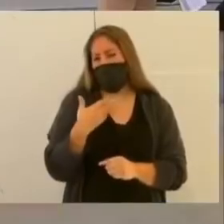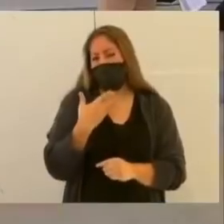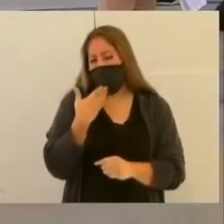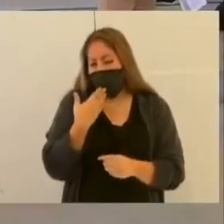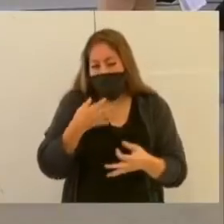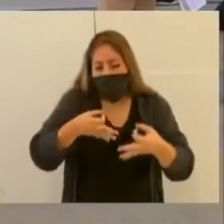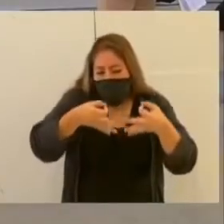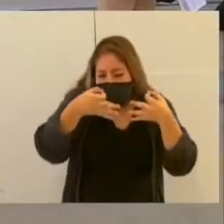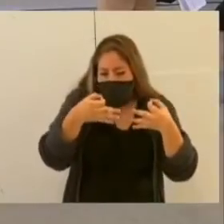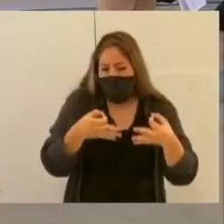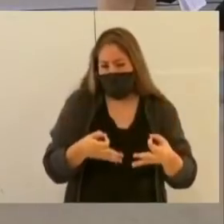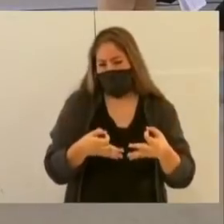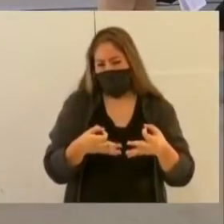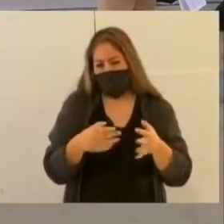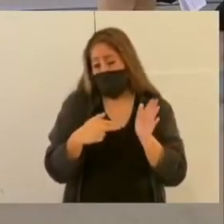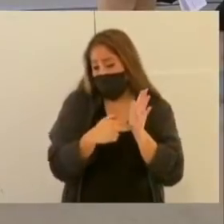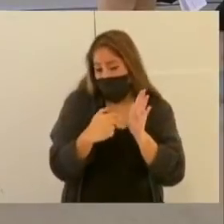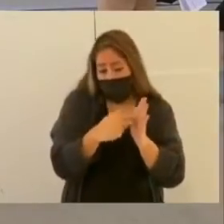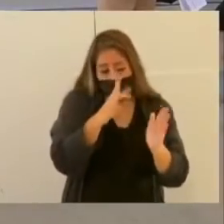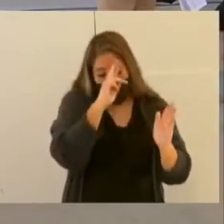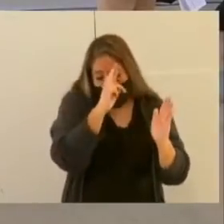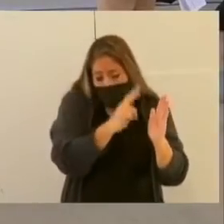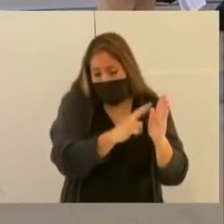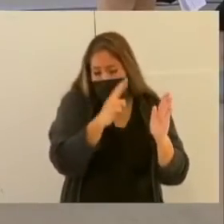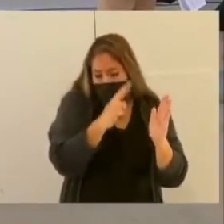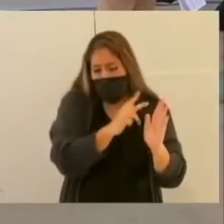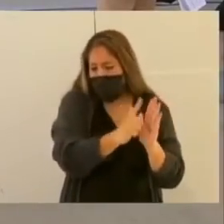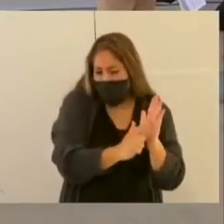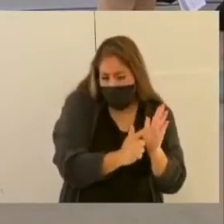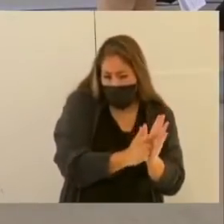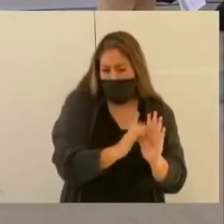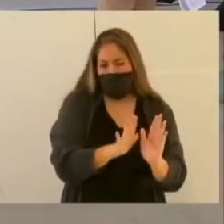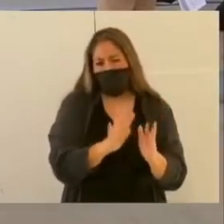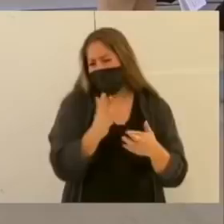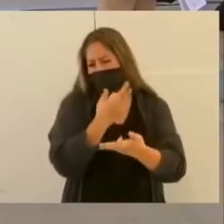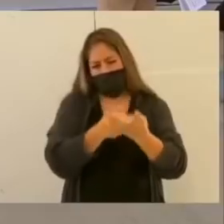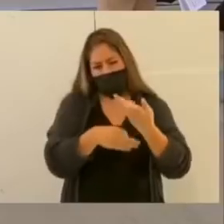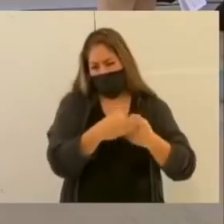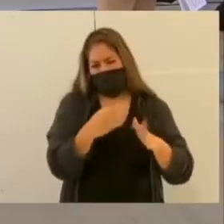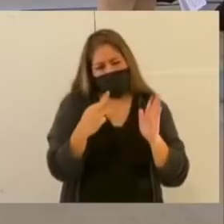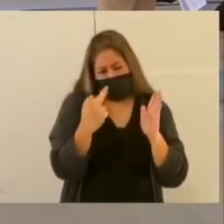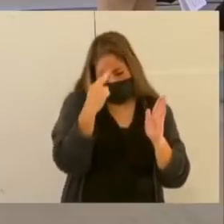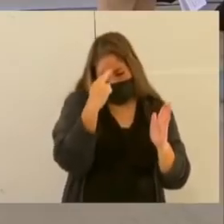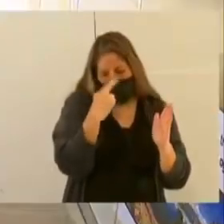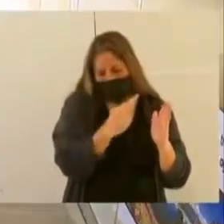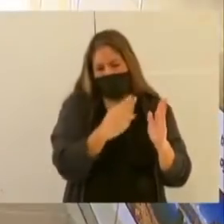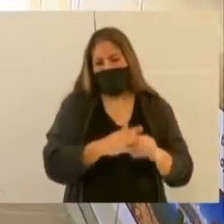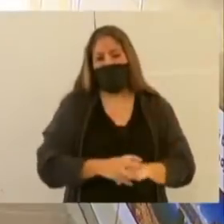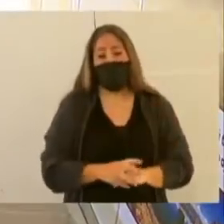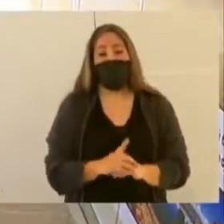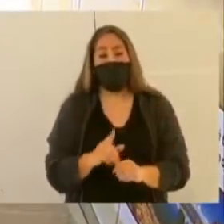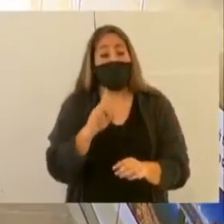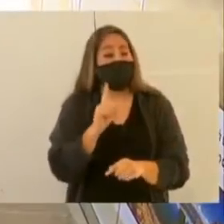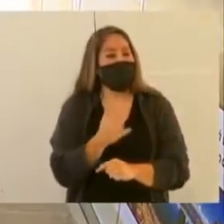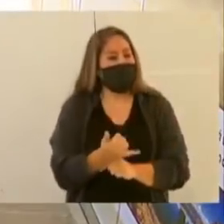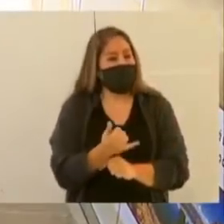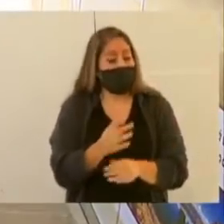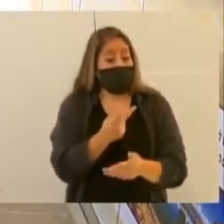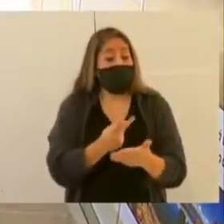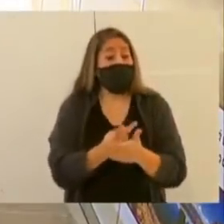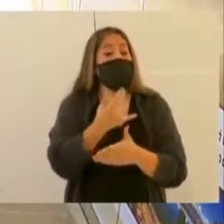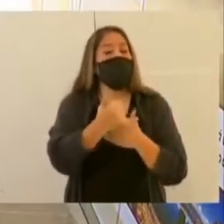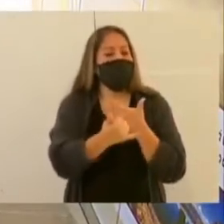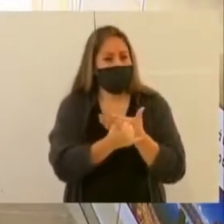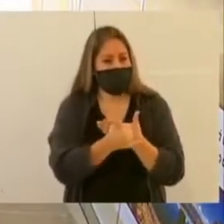calidad, dentro de las normas, a la población actual de cerca de 1.6 millones de habitantes y que el proyecto